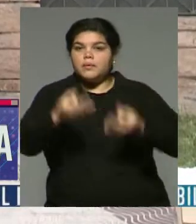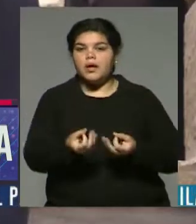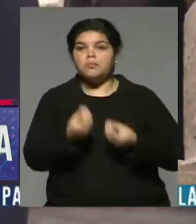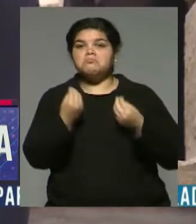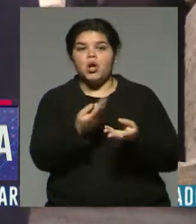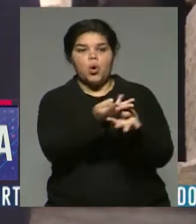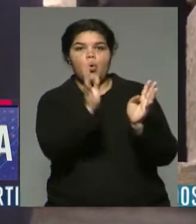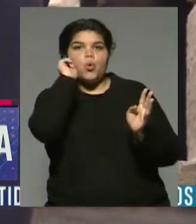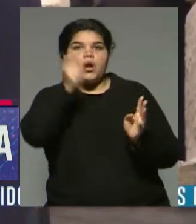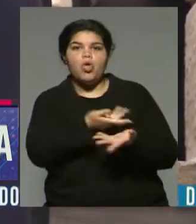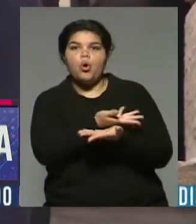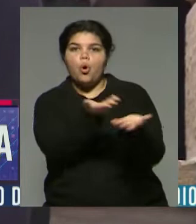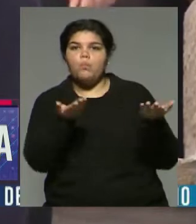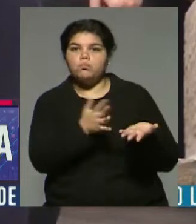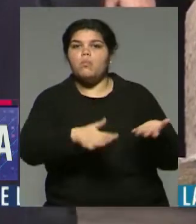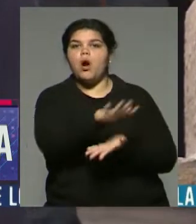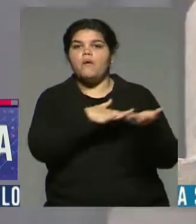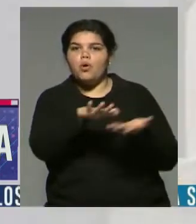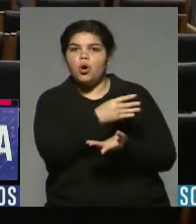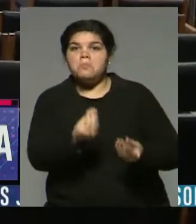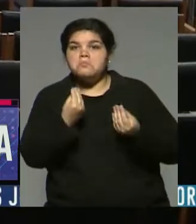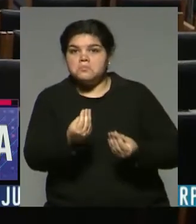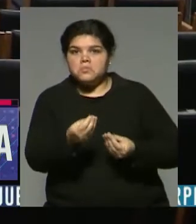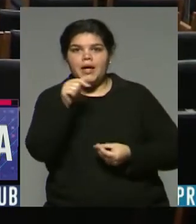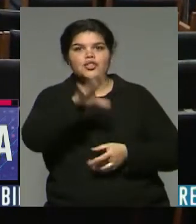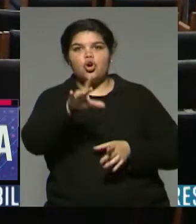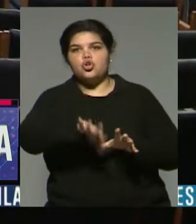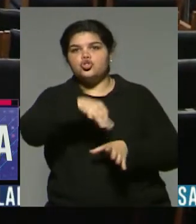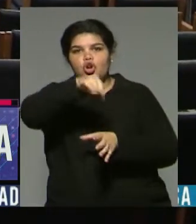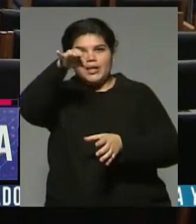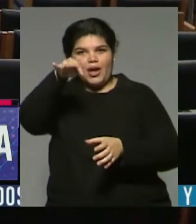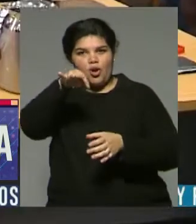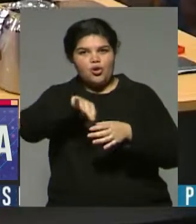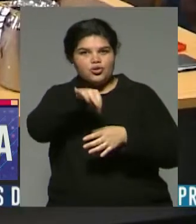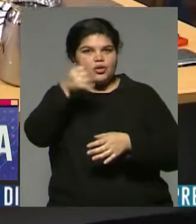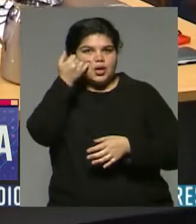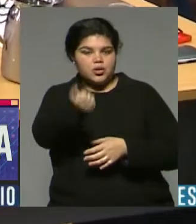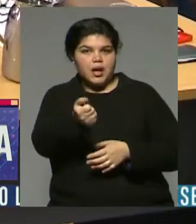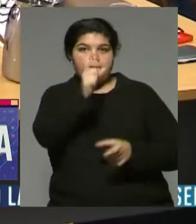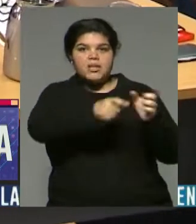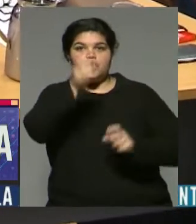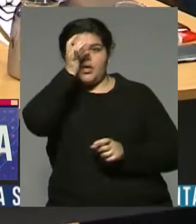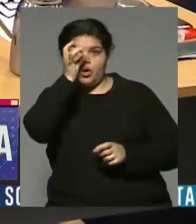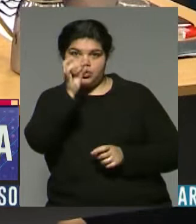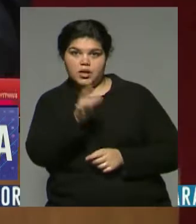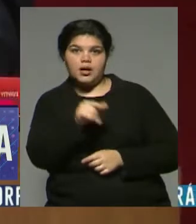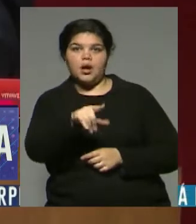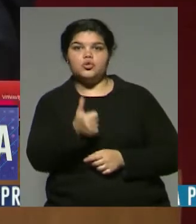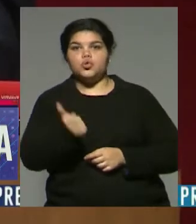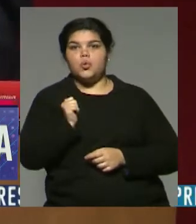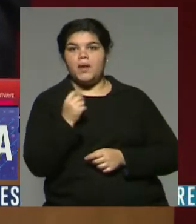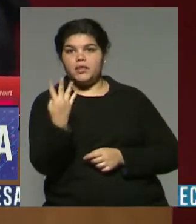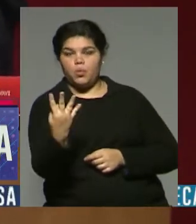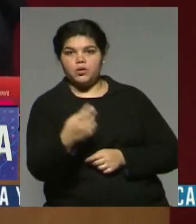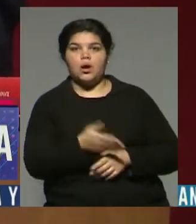popular, precisamente. Sí. Esto en realidad fue en sorteo, ¿no es cierto?, de 12 personas con 4 suplentes,